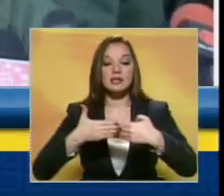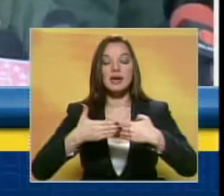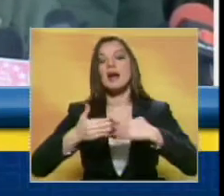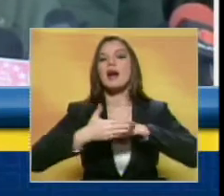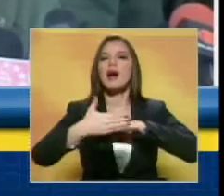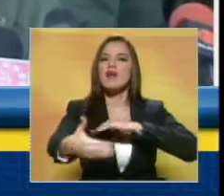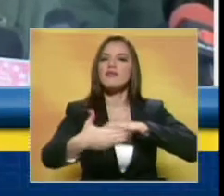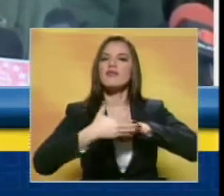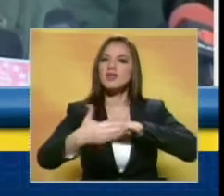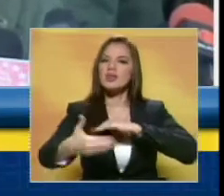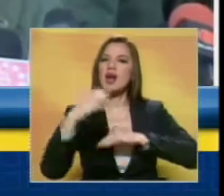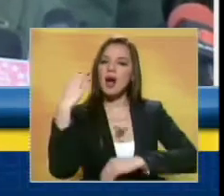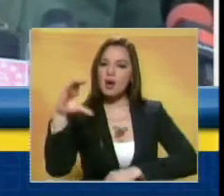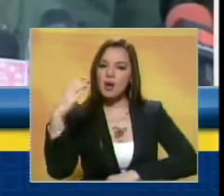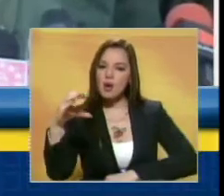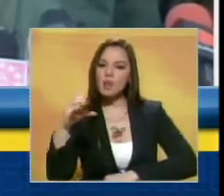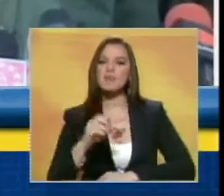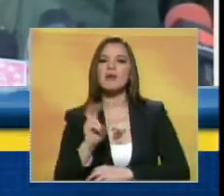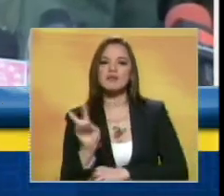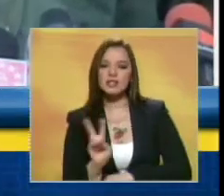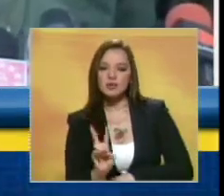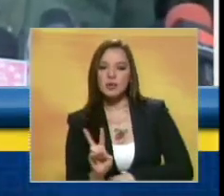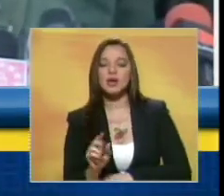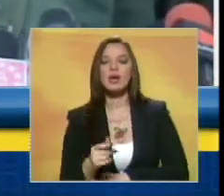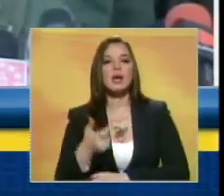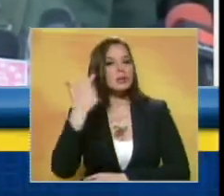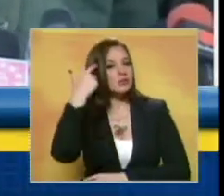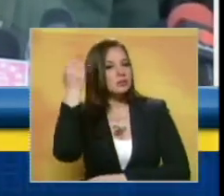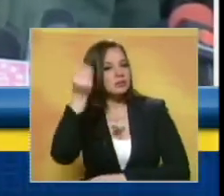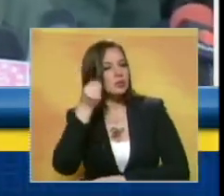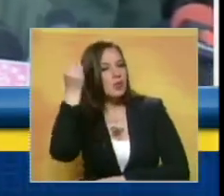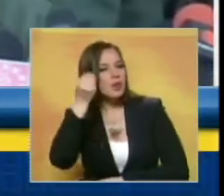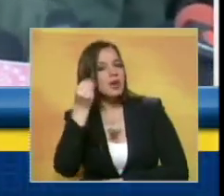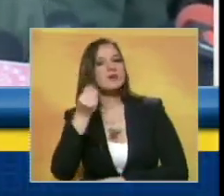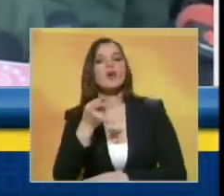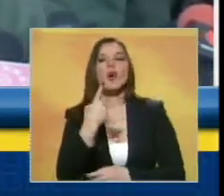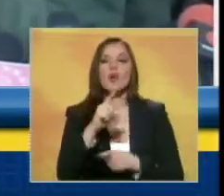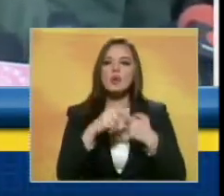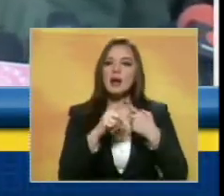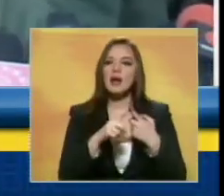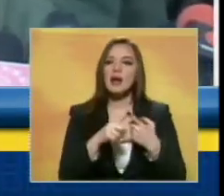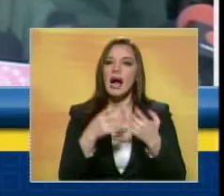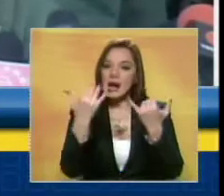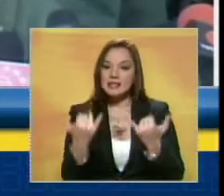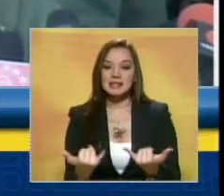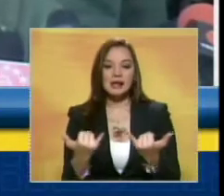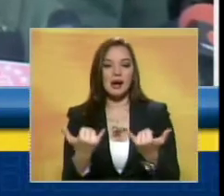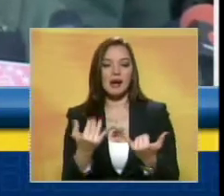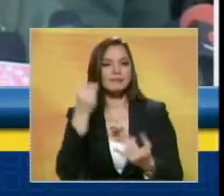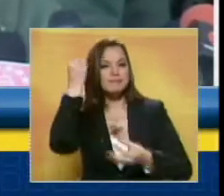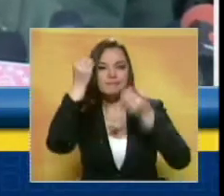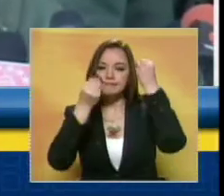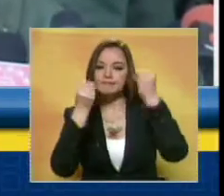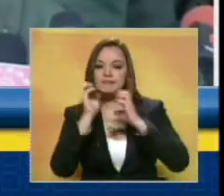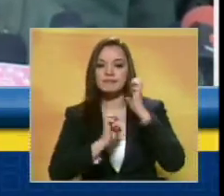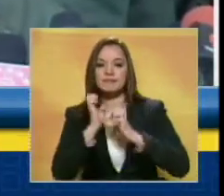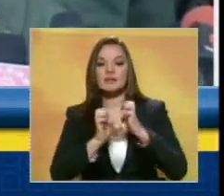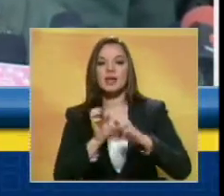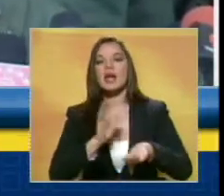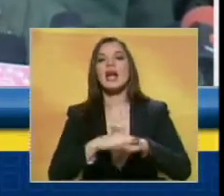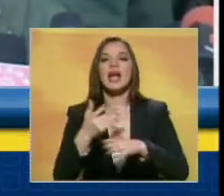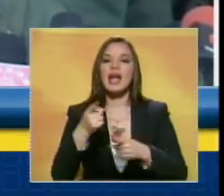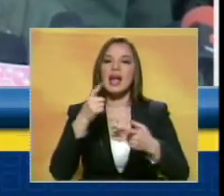frontera, una de las variables que vamos a poder medir de inmediato es el nivel de